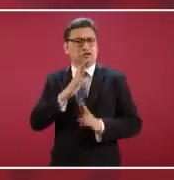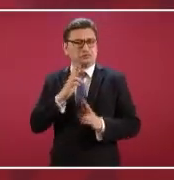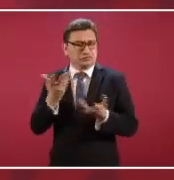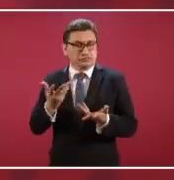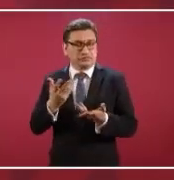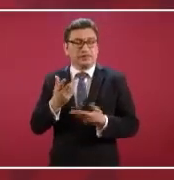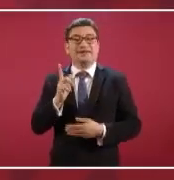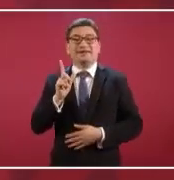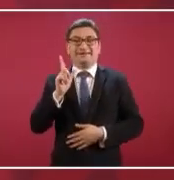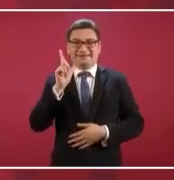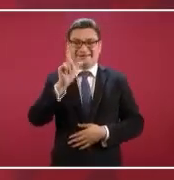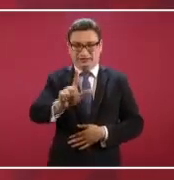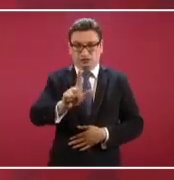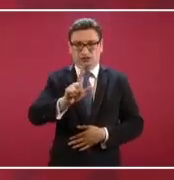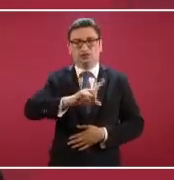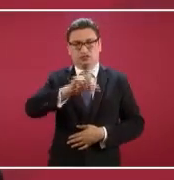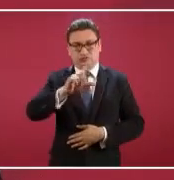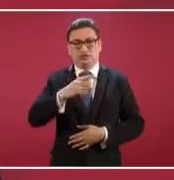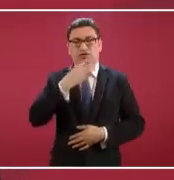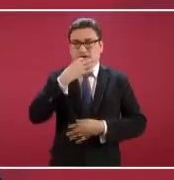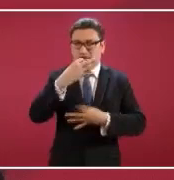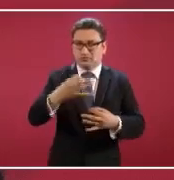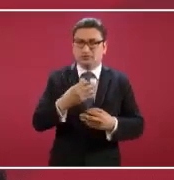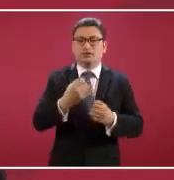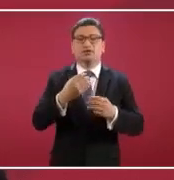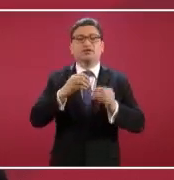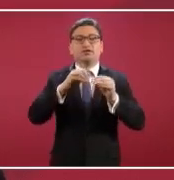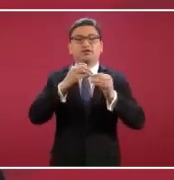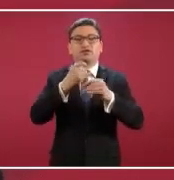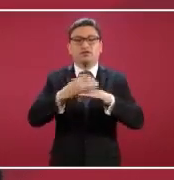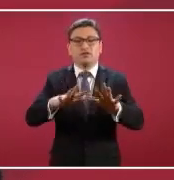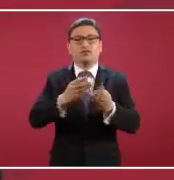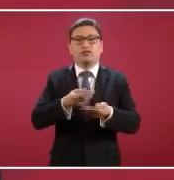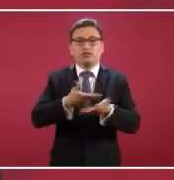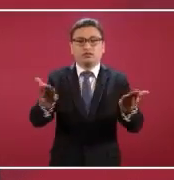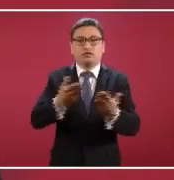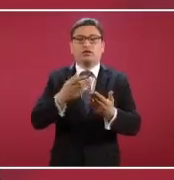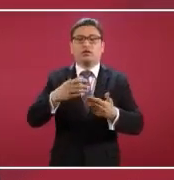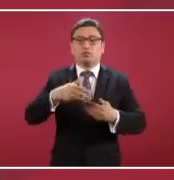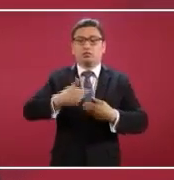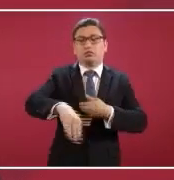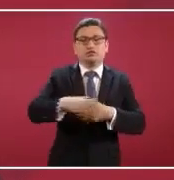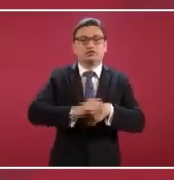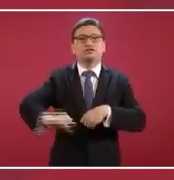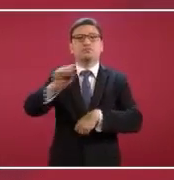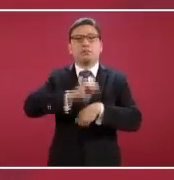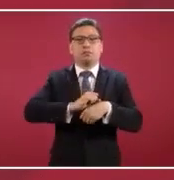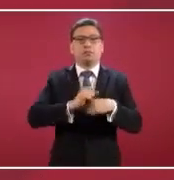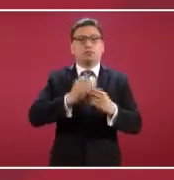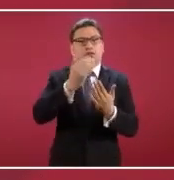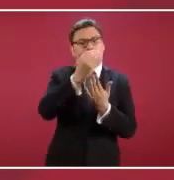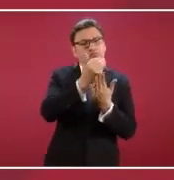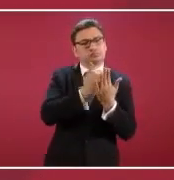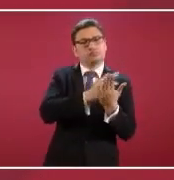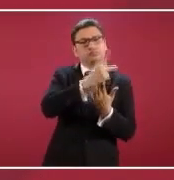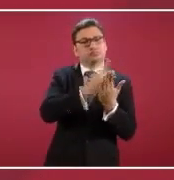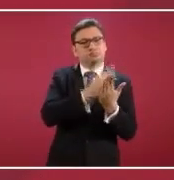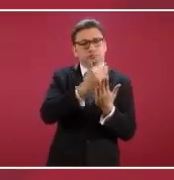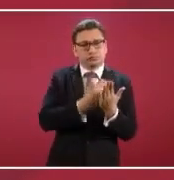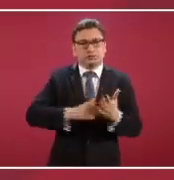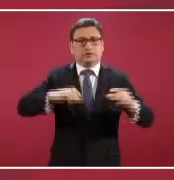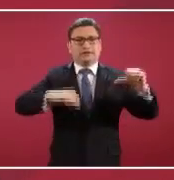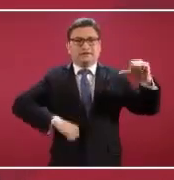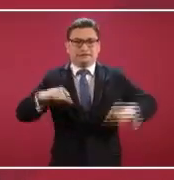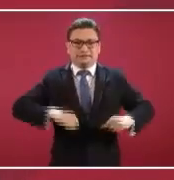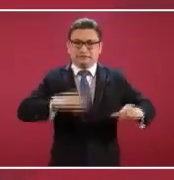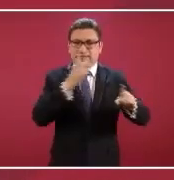voy a compartir la agenda de actividades que tendremos la semana entrante para hacer